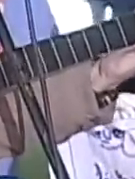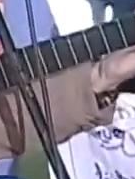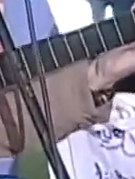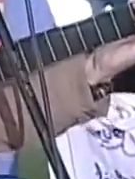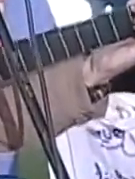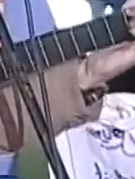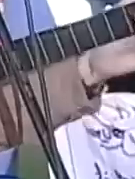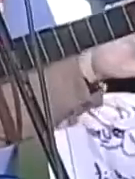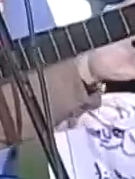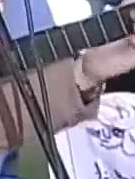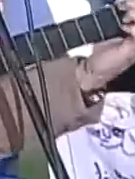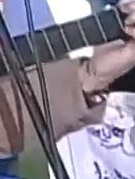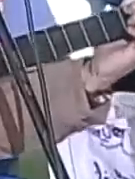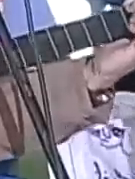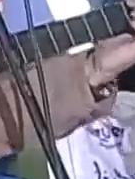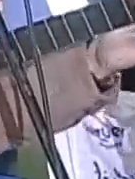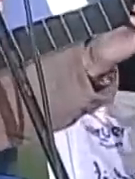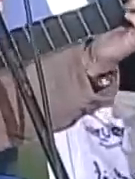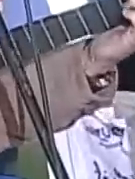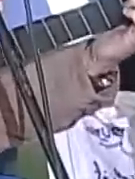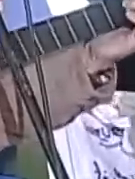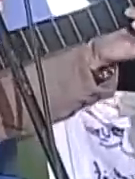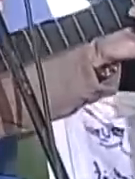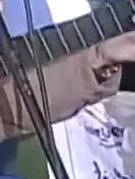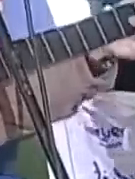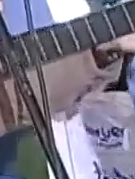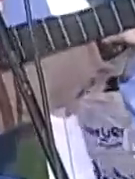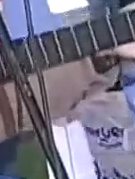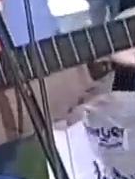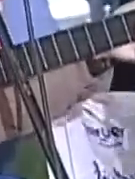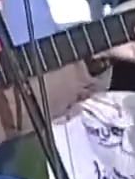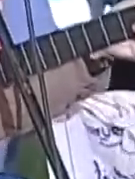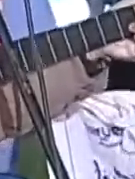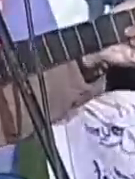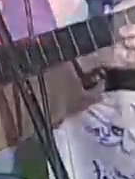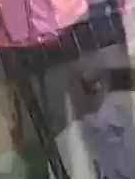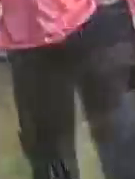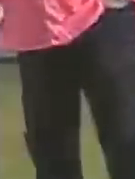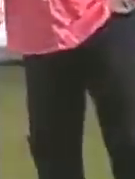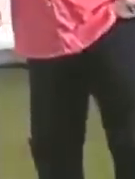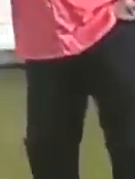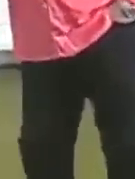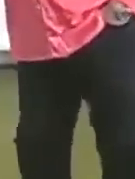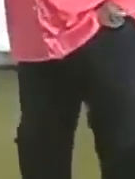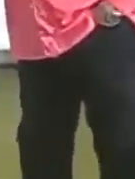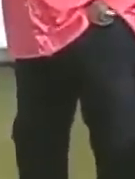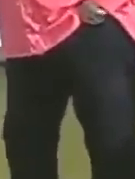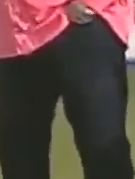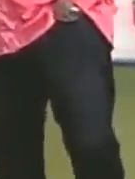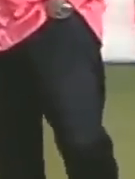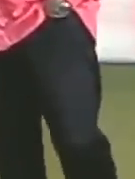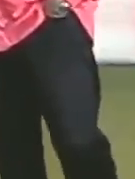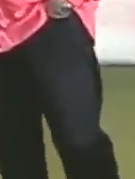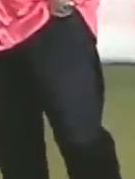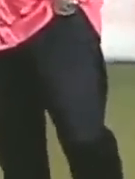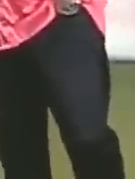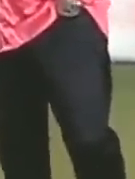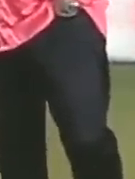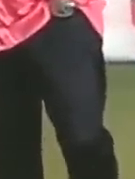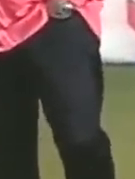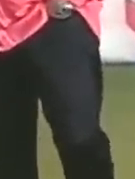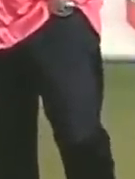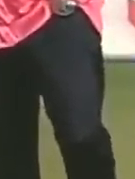Hugo Chávez Frías con el Por Ahora, esta fecha que termina el 6 de diciembre del 98 con la llegada al poder a través del voto por